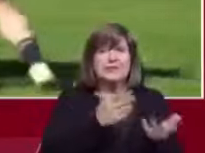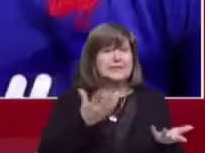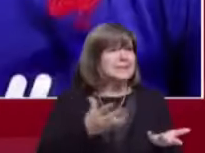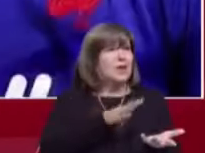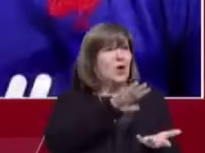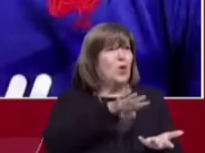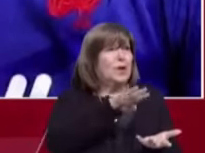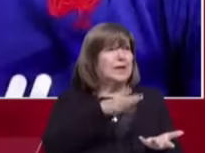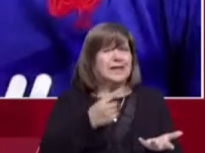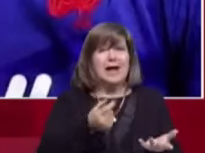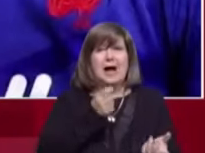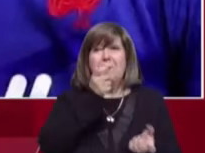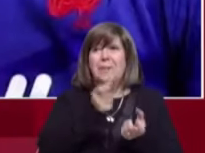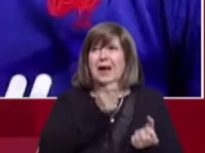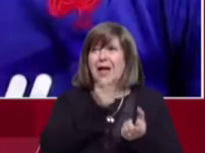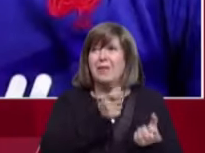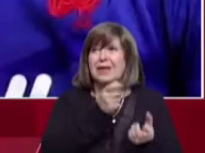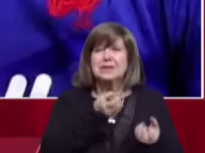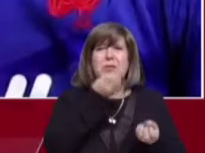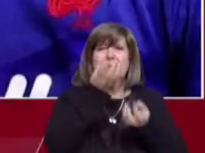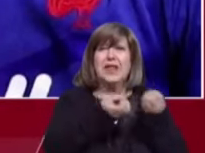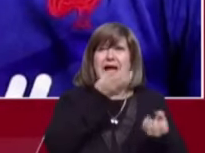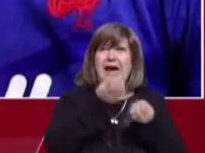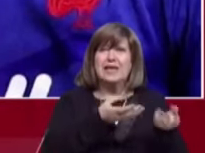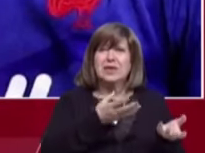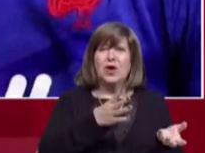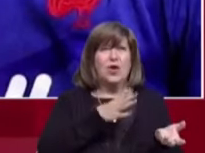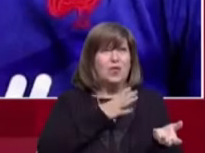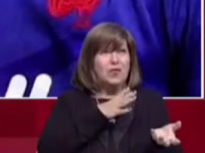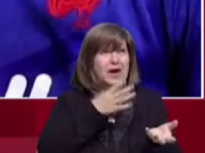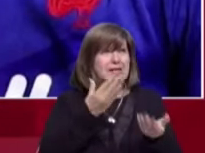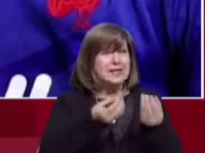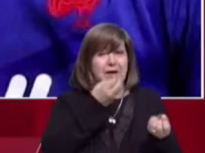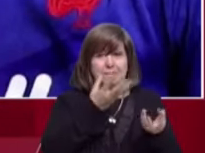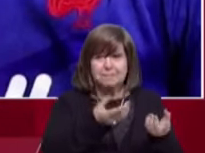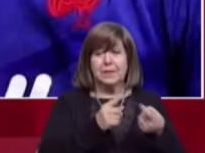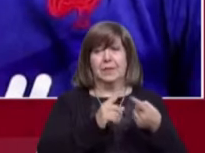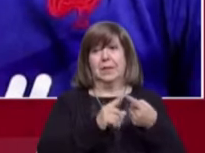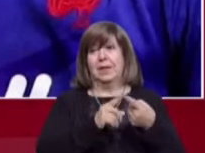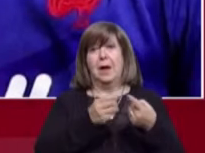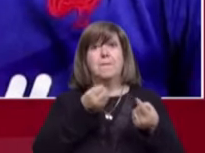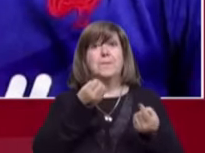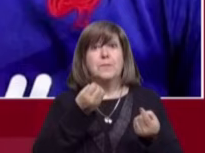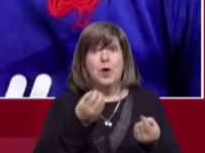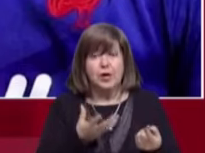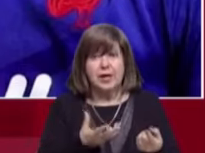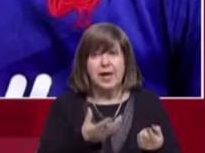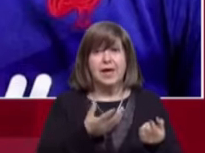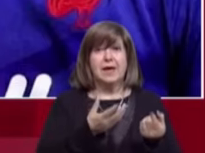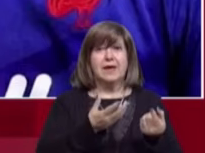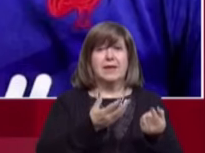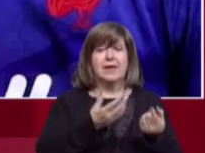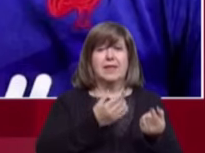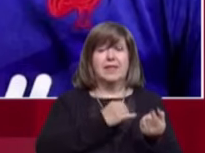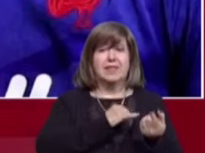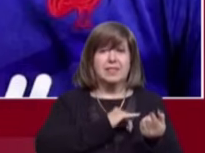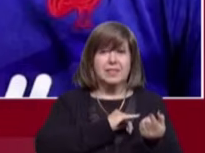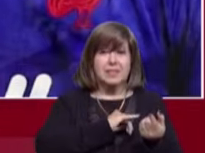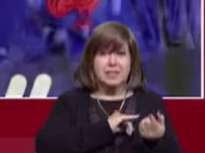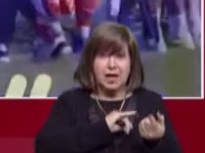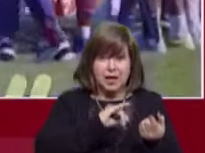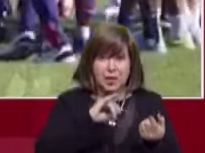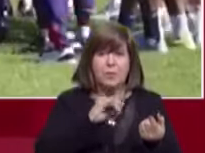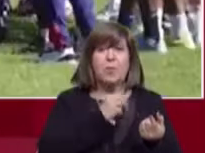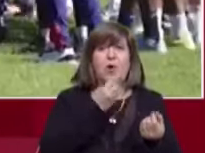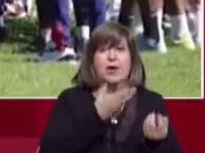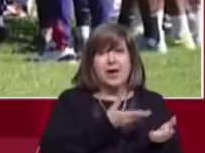y hasta explicaciones insuficientes respecto de circunstancias fácticas tan variadas como el motivo de la intención segida por la propia denunciante al acceder